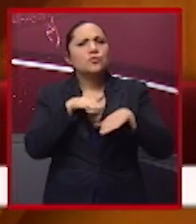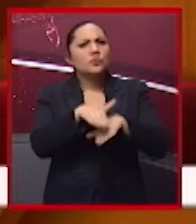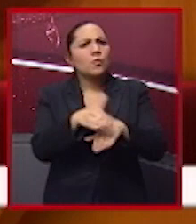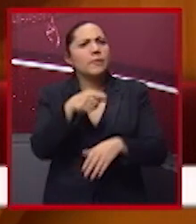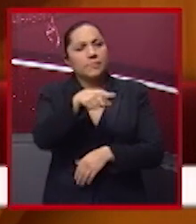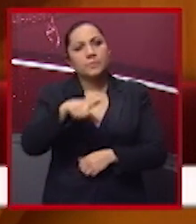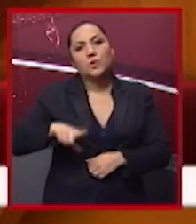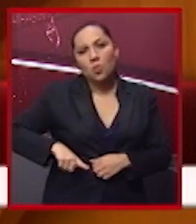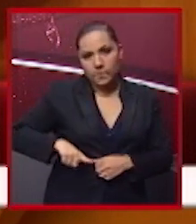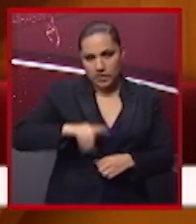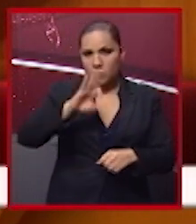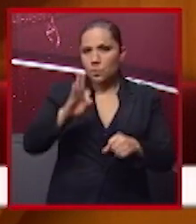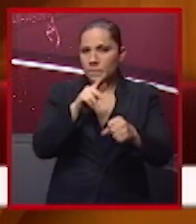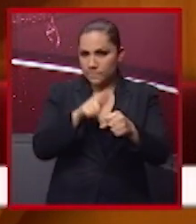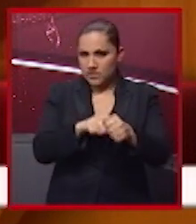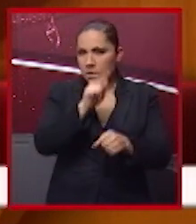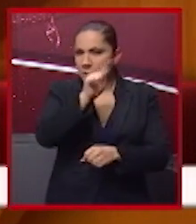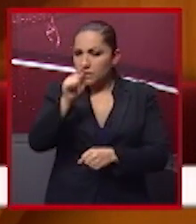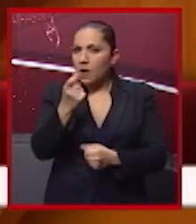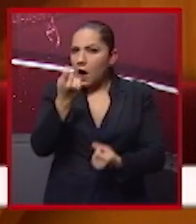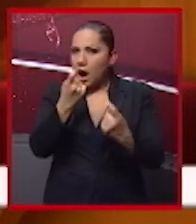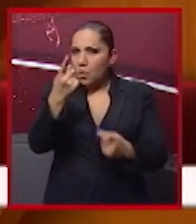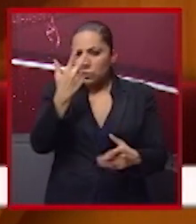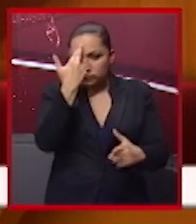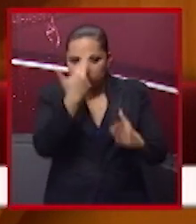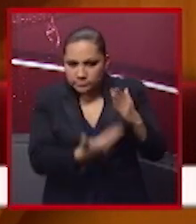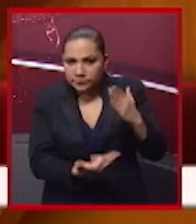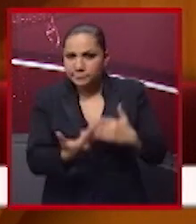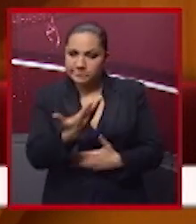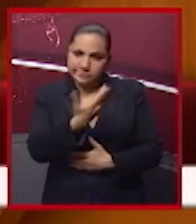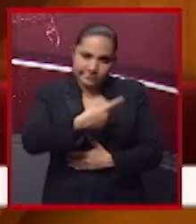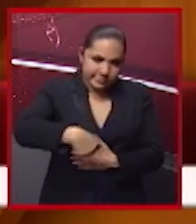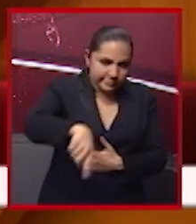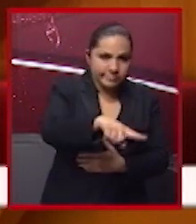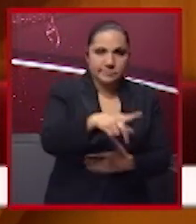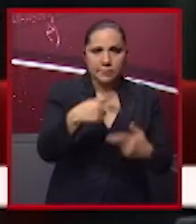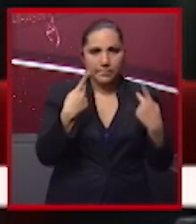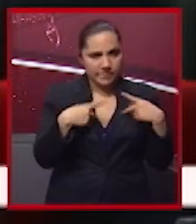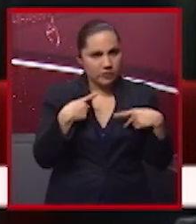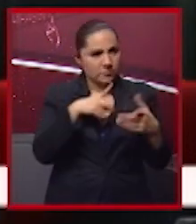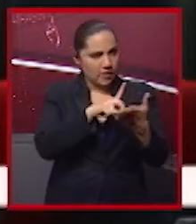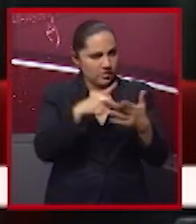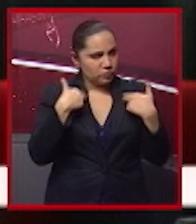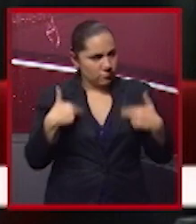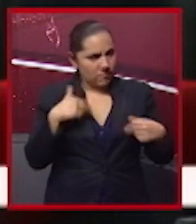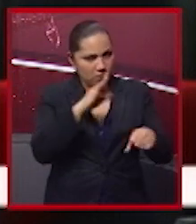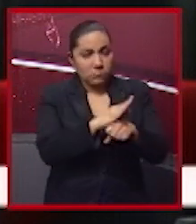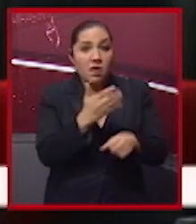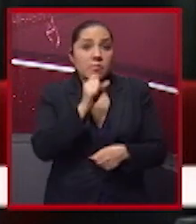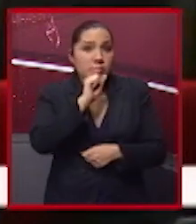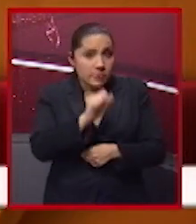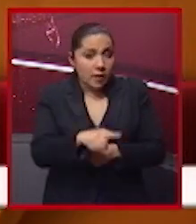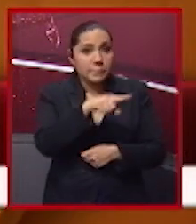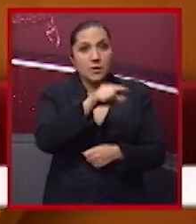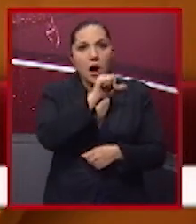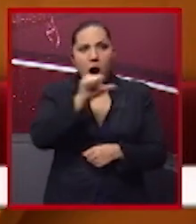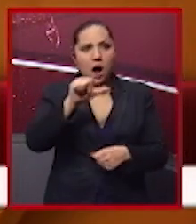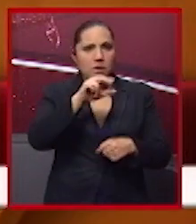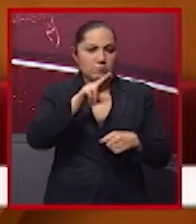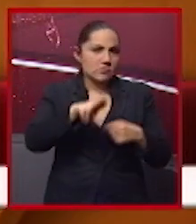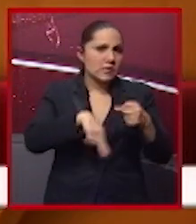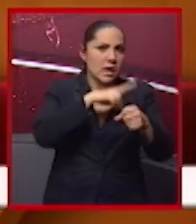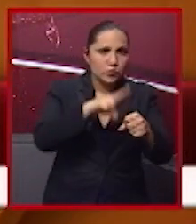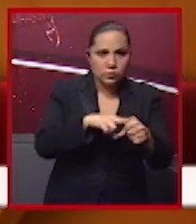a ciudadanas y ciudadanos afectados por diversos fenómenos naturales, entre ellos los de los sismos registrados en 2017.